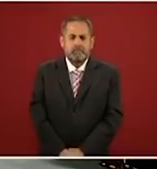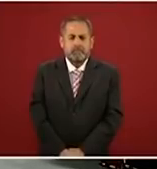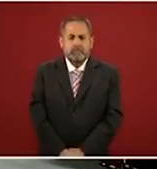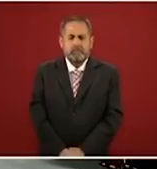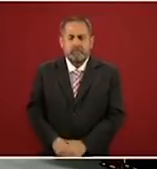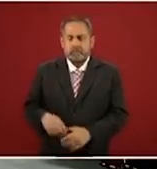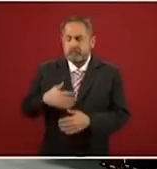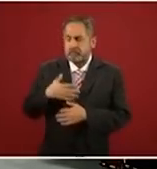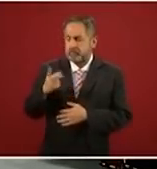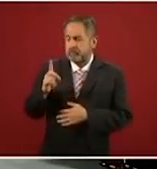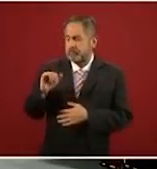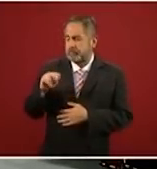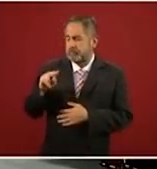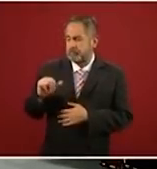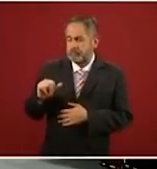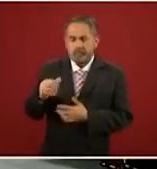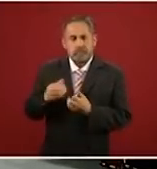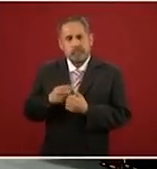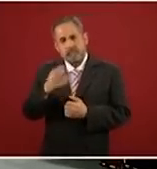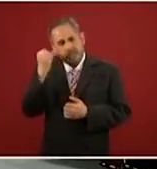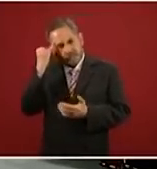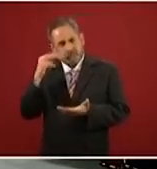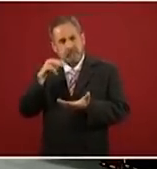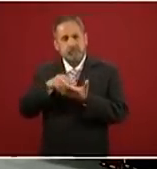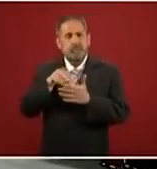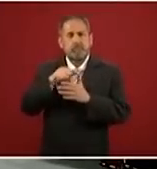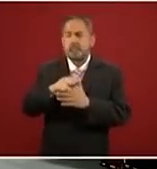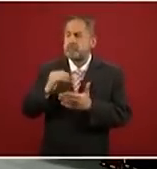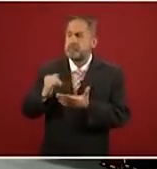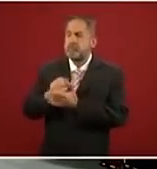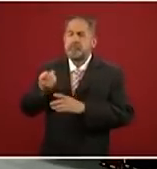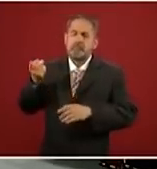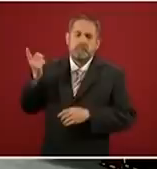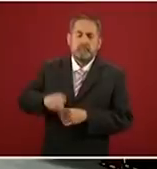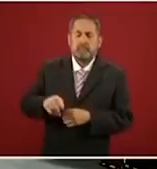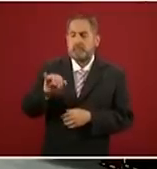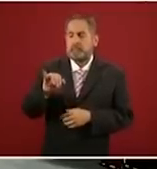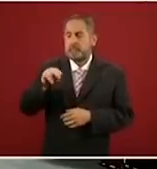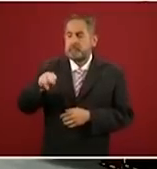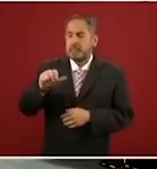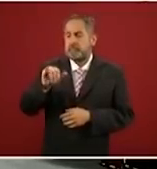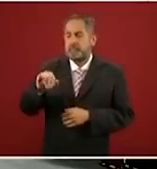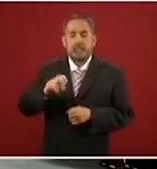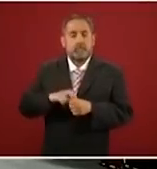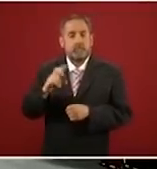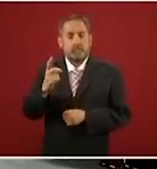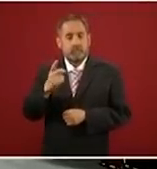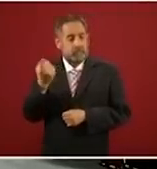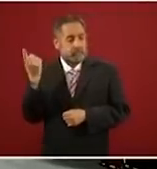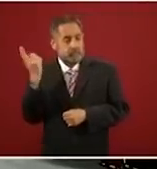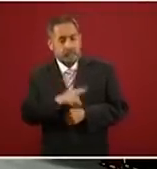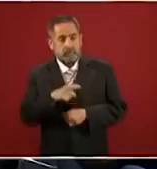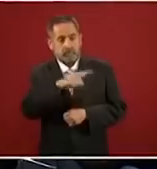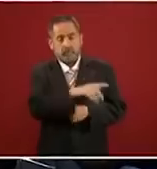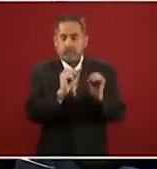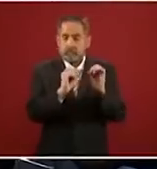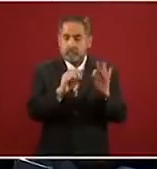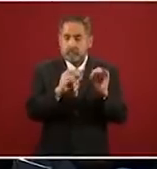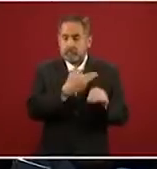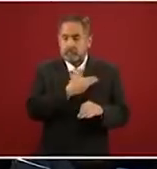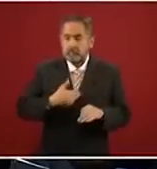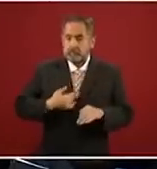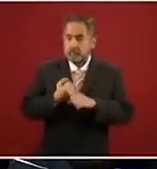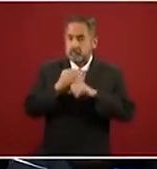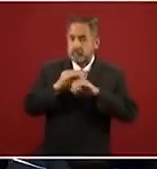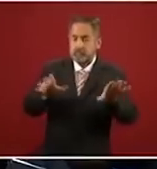'el universal' su postura sobre la resolución que dictó el inai en diciembre en donde ordenan a la oficina de la presidencia dará a